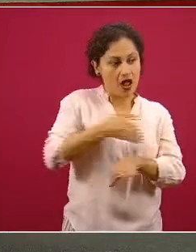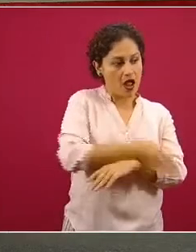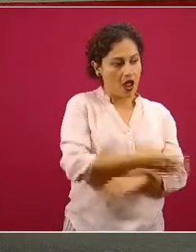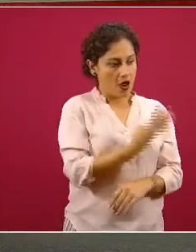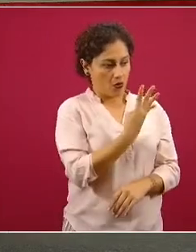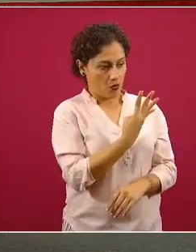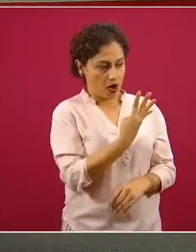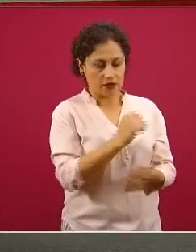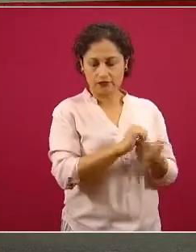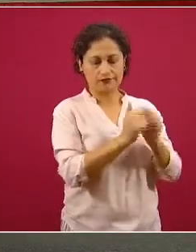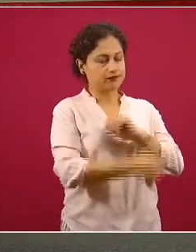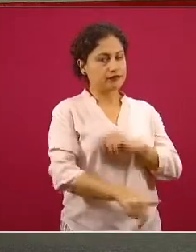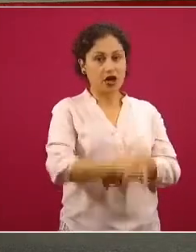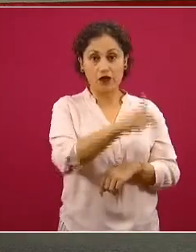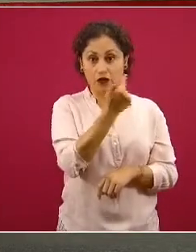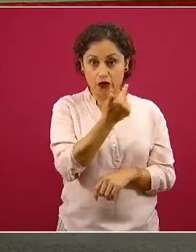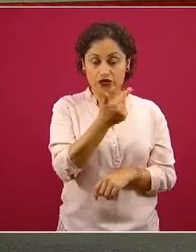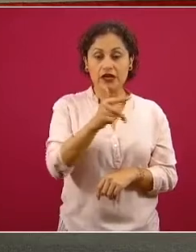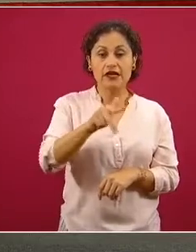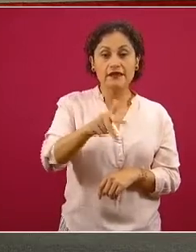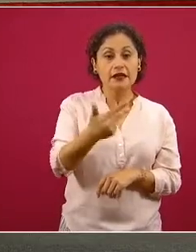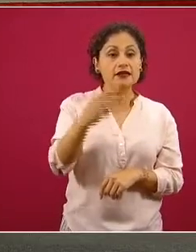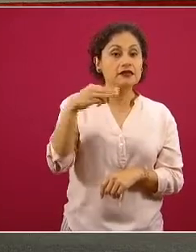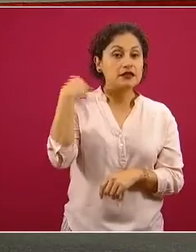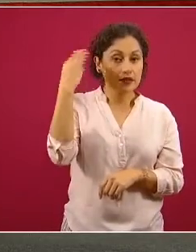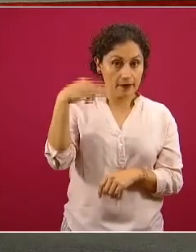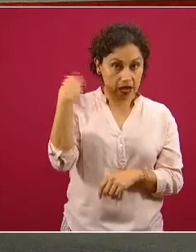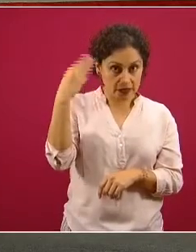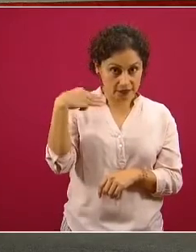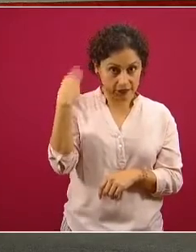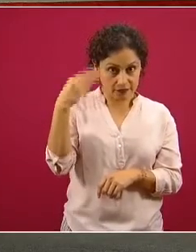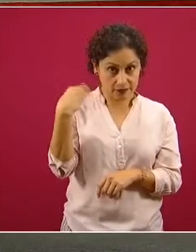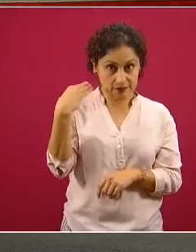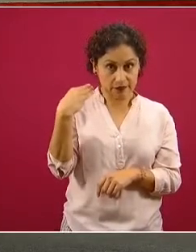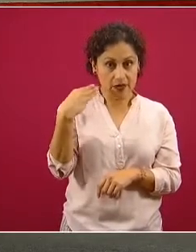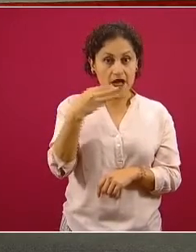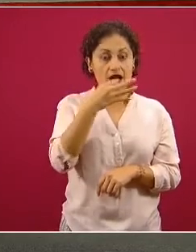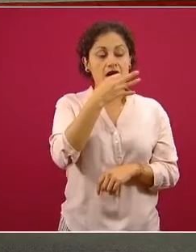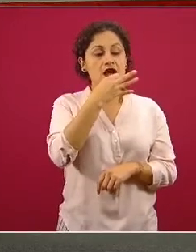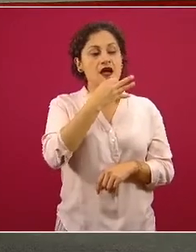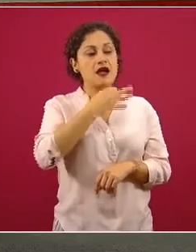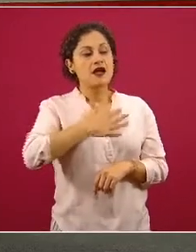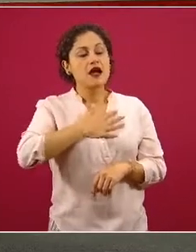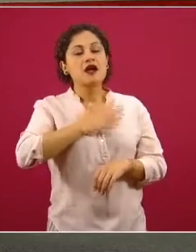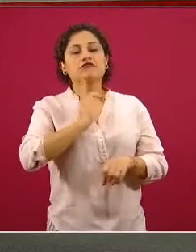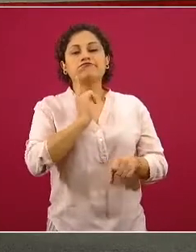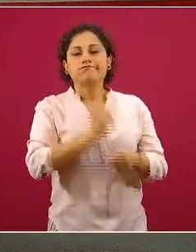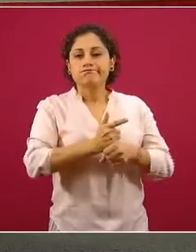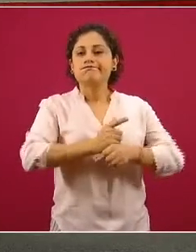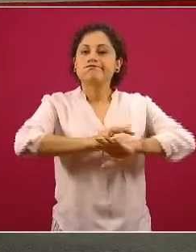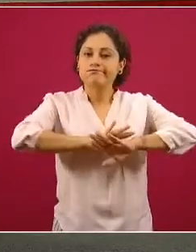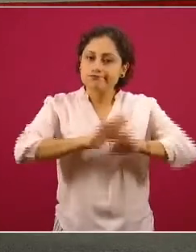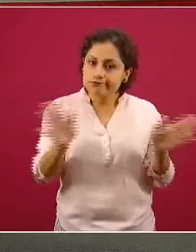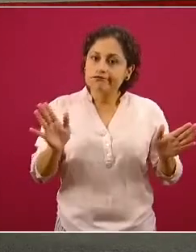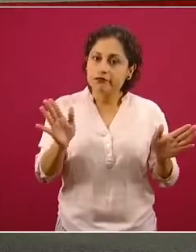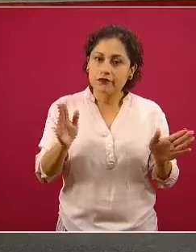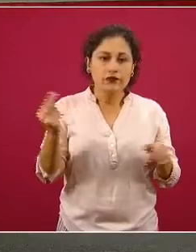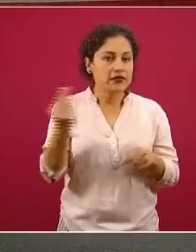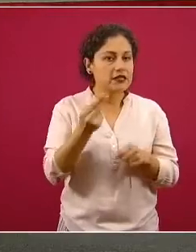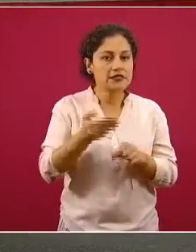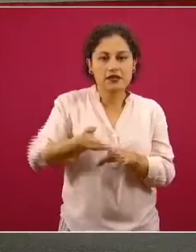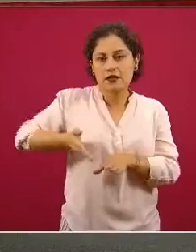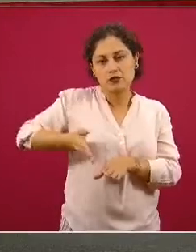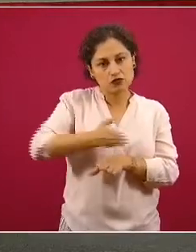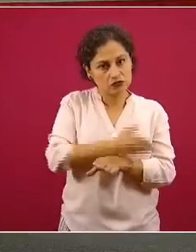eso ocurrió el viernes 13 de marzo. Y esta fue la señal más relevante para decir, tenemos que anticiparnos a la